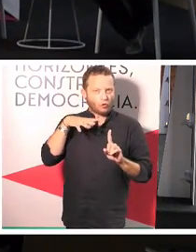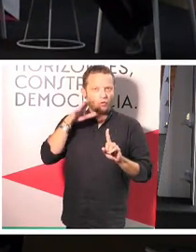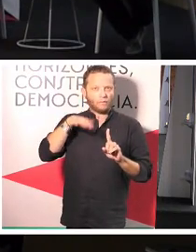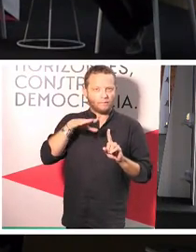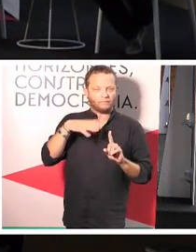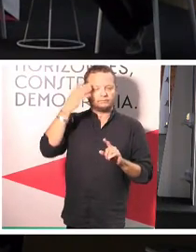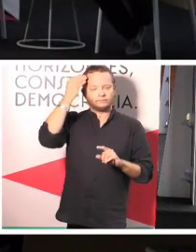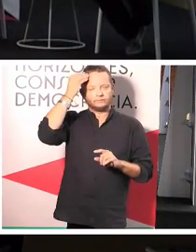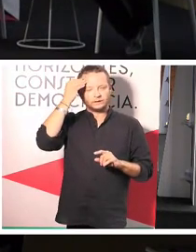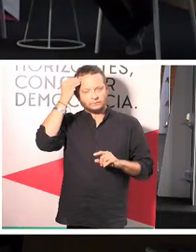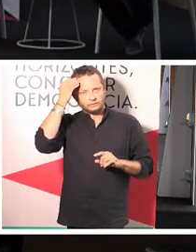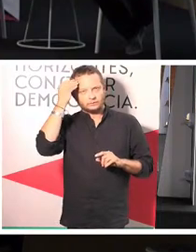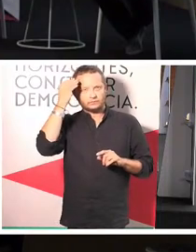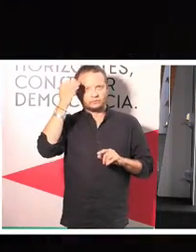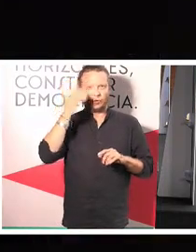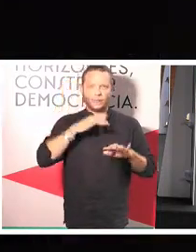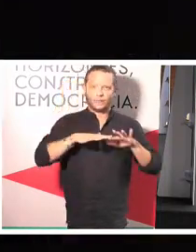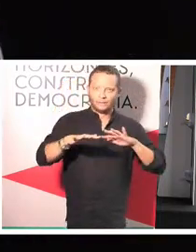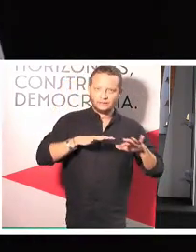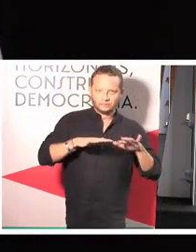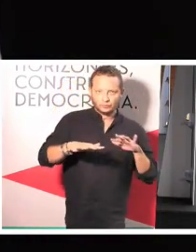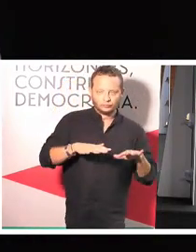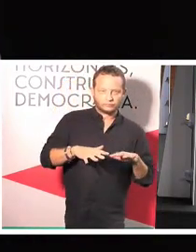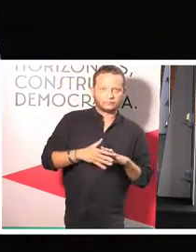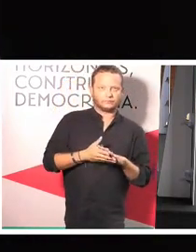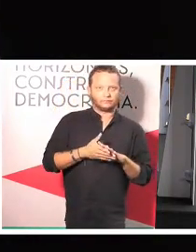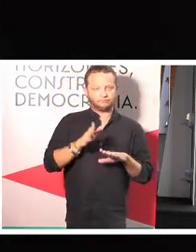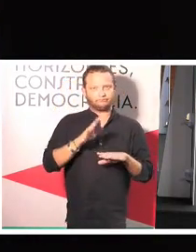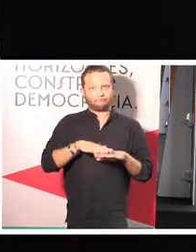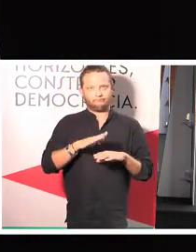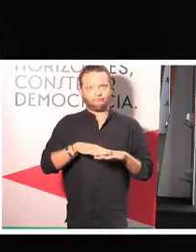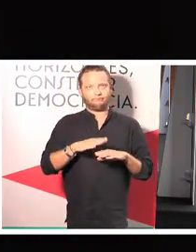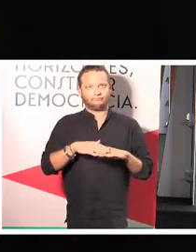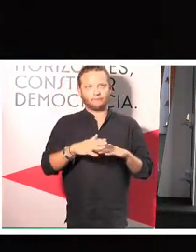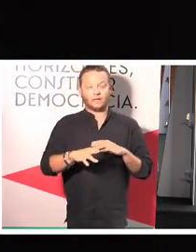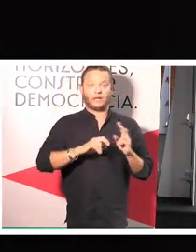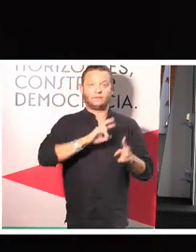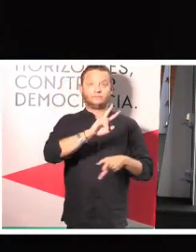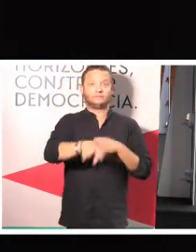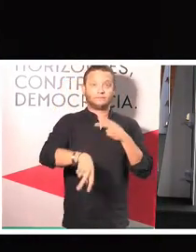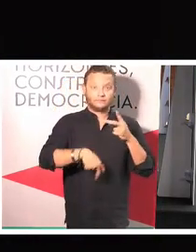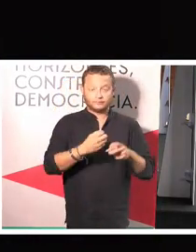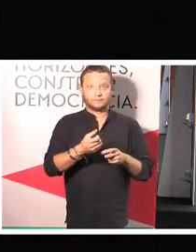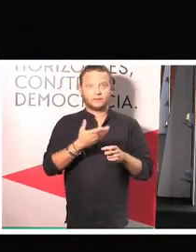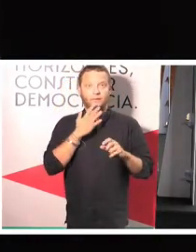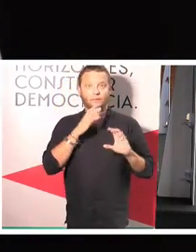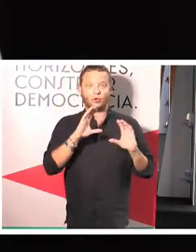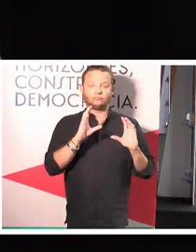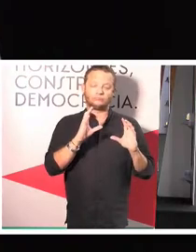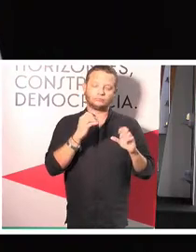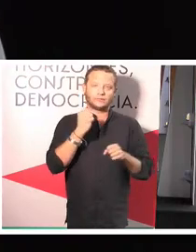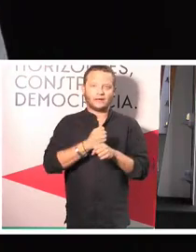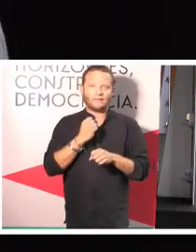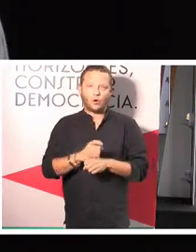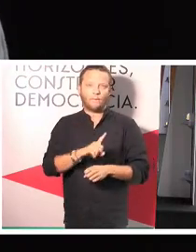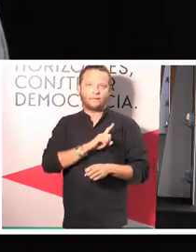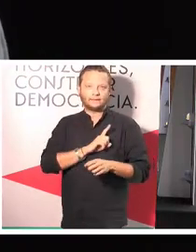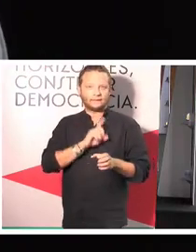de pensamiento y en fin, de dinamismo para reactivar también el trabajo militante, ¿no? Que yo creo que